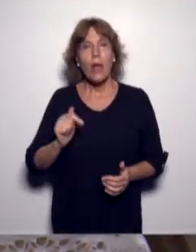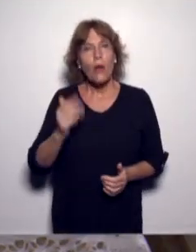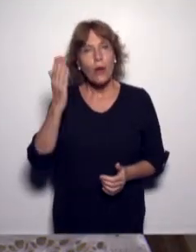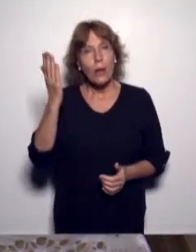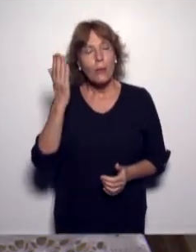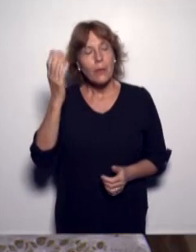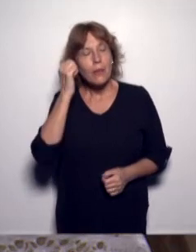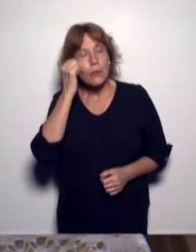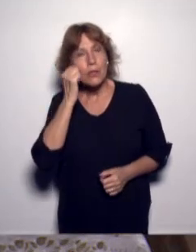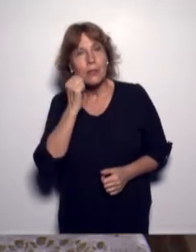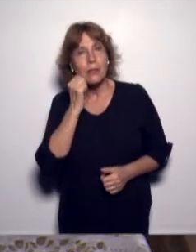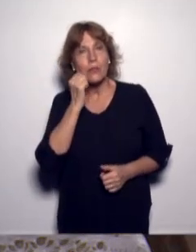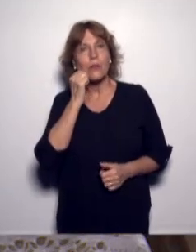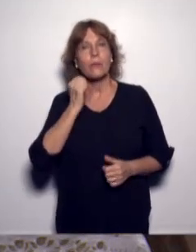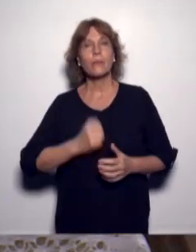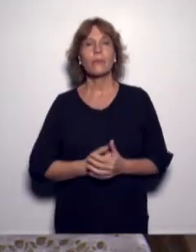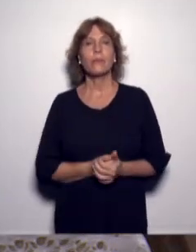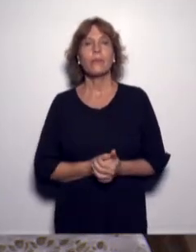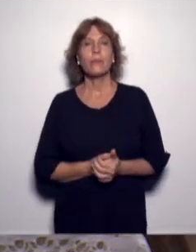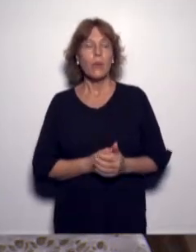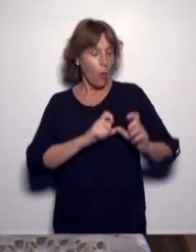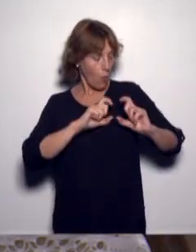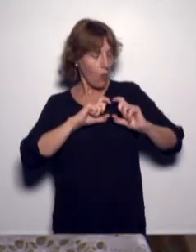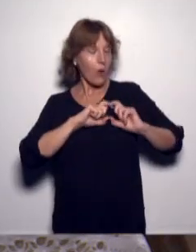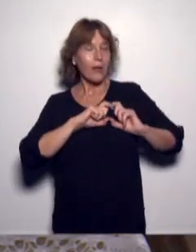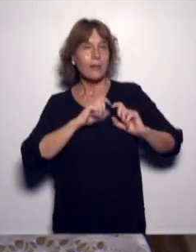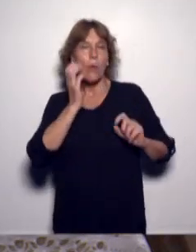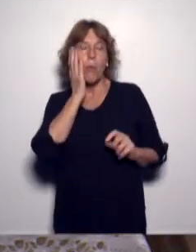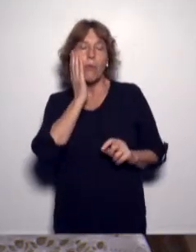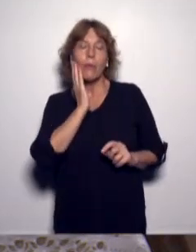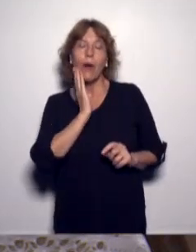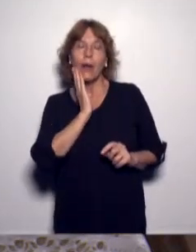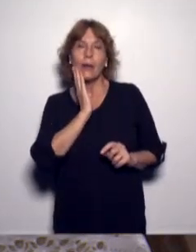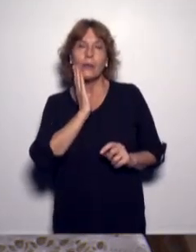Vamos a pedirle al Señor un corazón bueno.